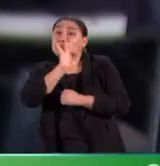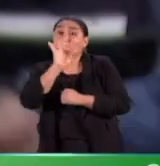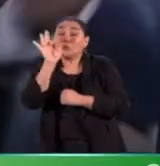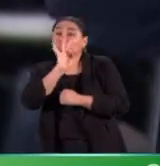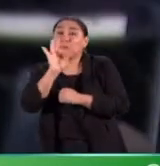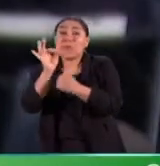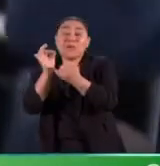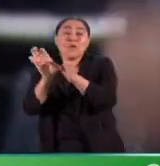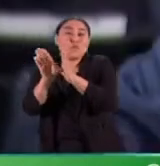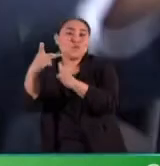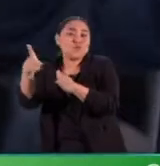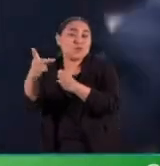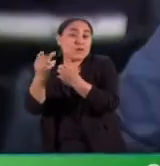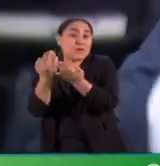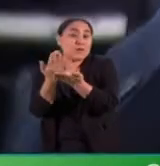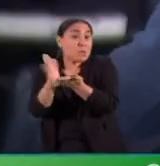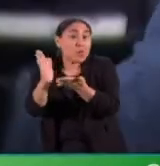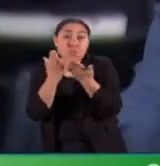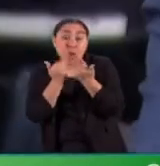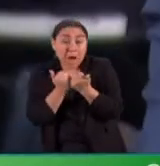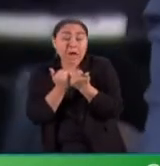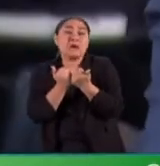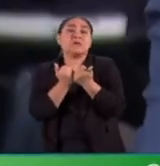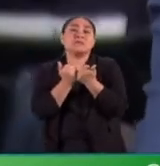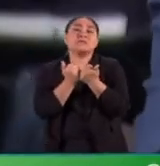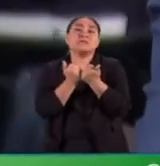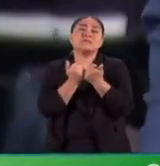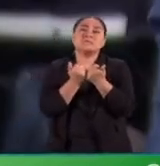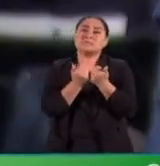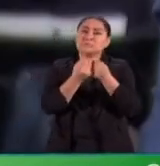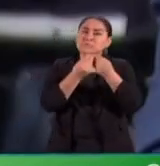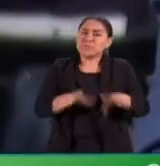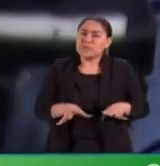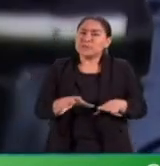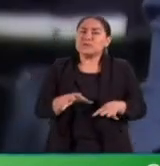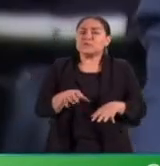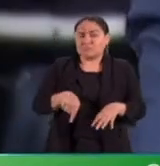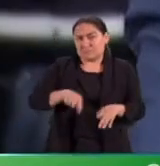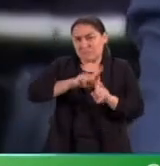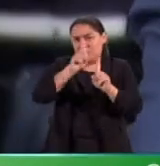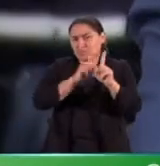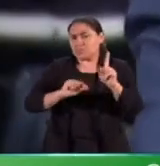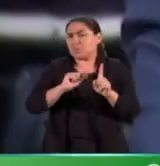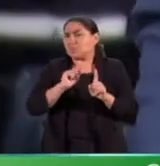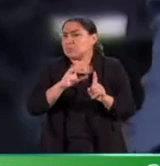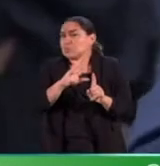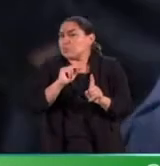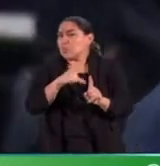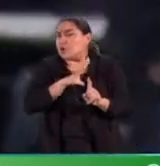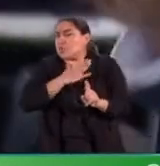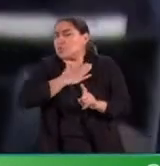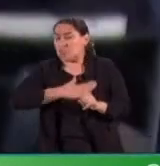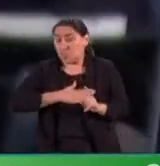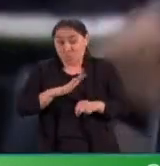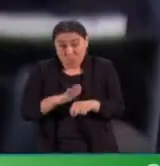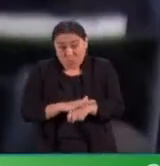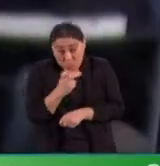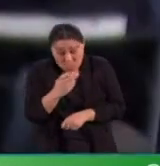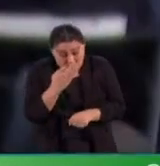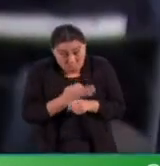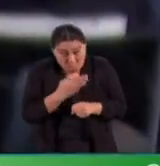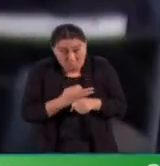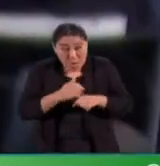independiente, no habrá democracia en este país. Por eso, esta asamblea debe